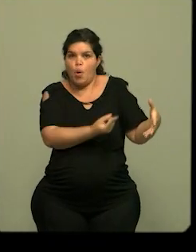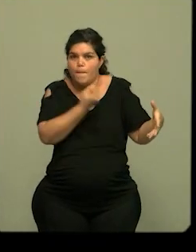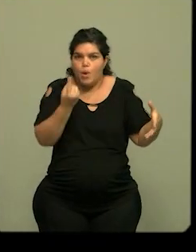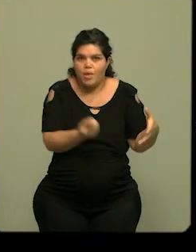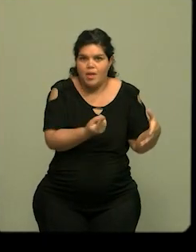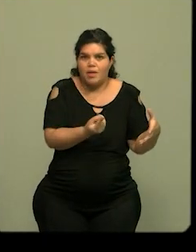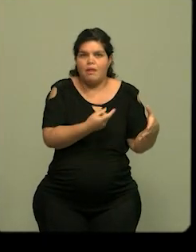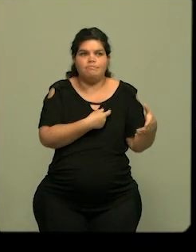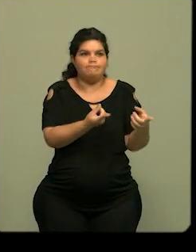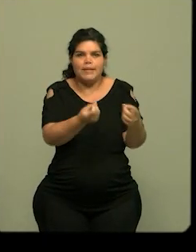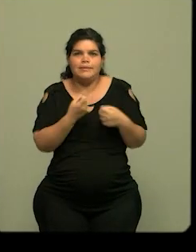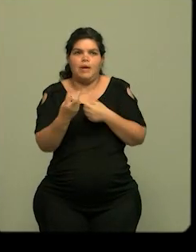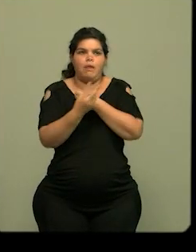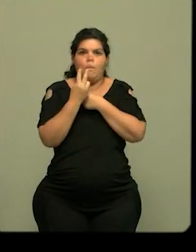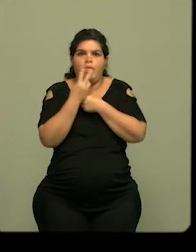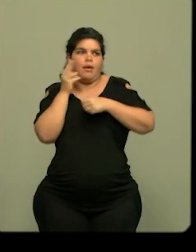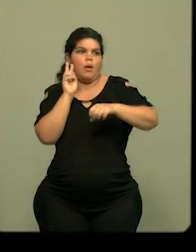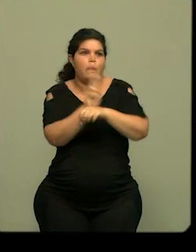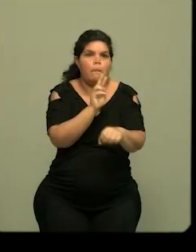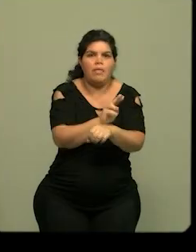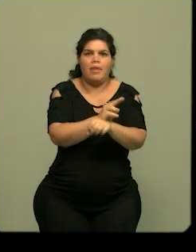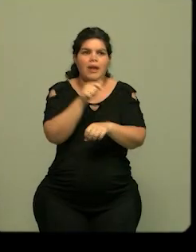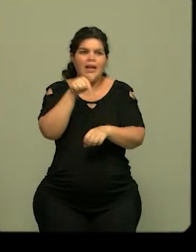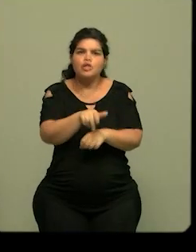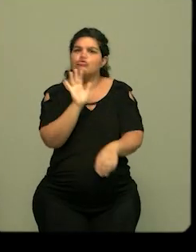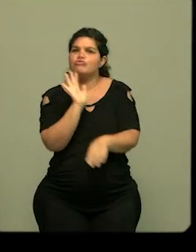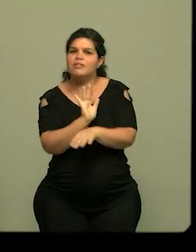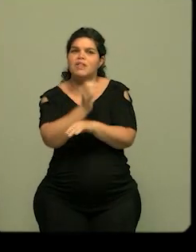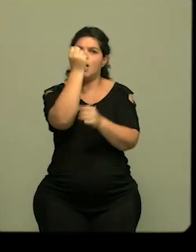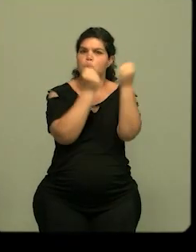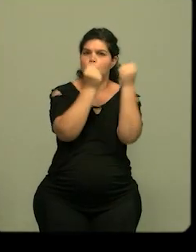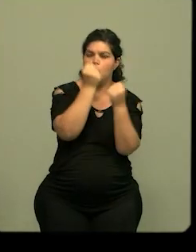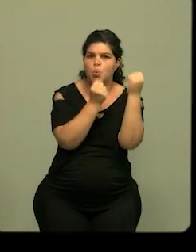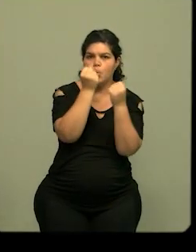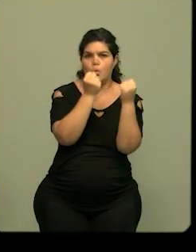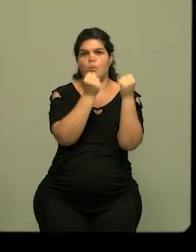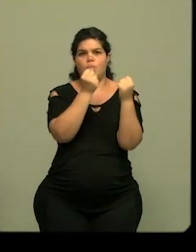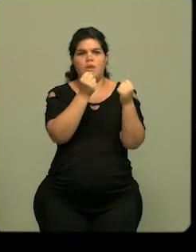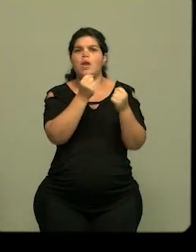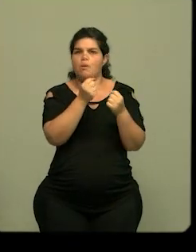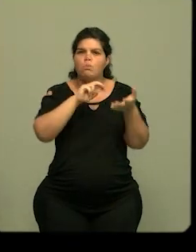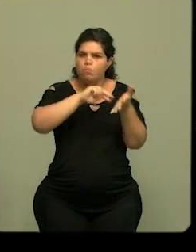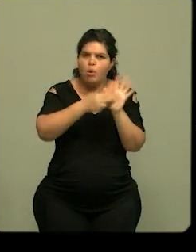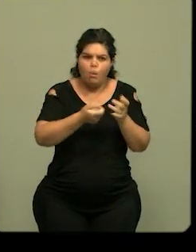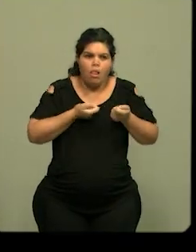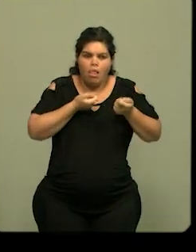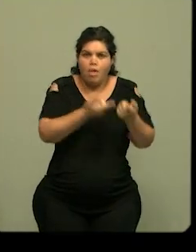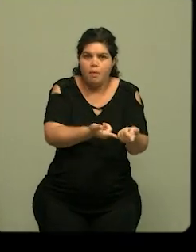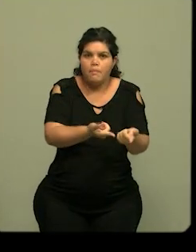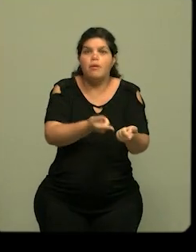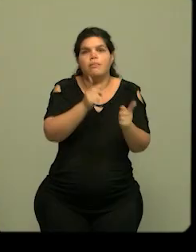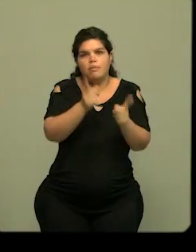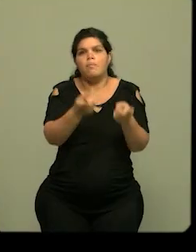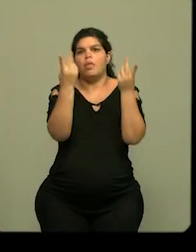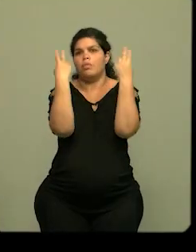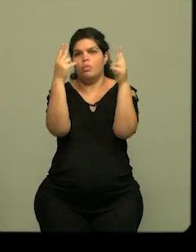Digo, fue una cuestión de cuidado que en definitiva afectó muchos sectores económicos y al turismo en especial. exactamente. Inclusive, fíjate que pasó algo muy interesante, que